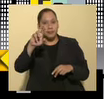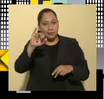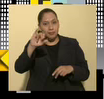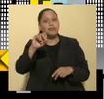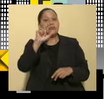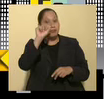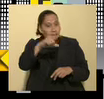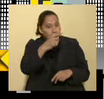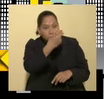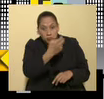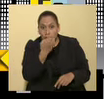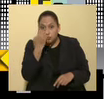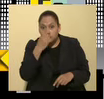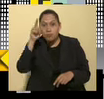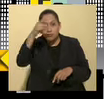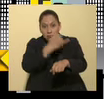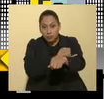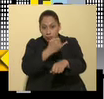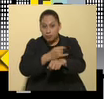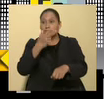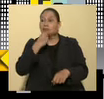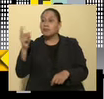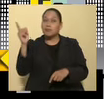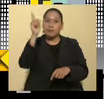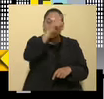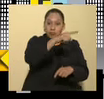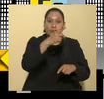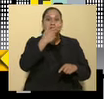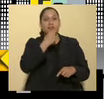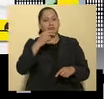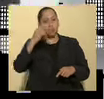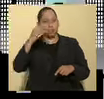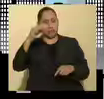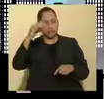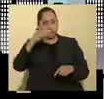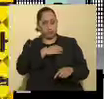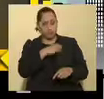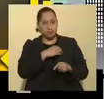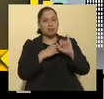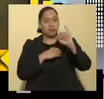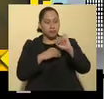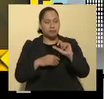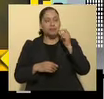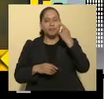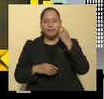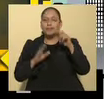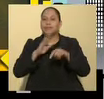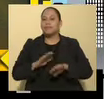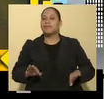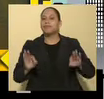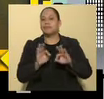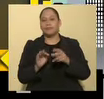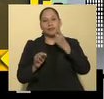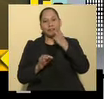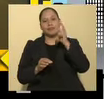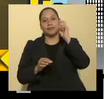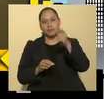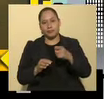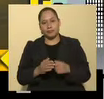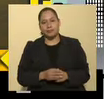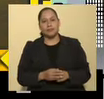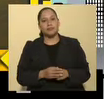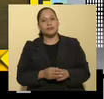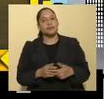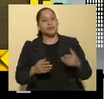en esas escuelas por Iztapalapa andaba ya el coronelazo. Efectivamente. Lo que es importante mencionar, maestro, es que